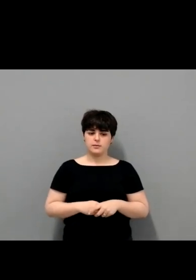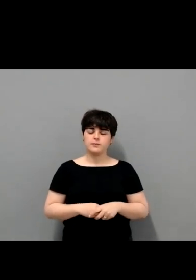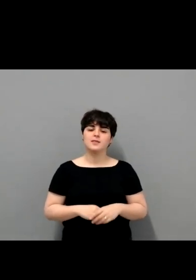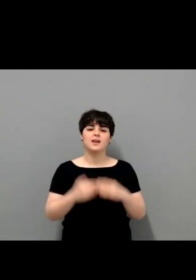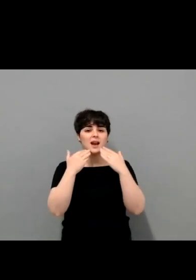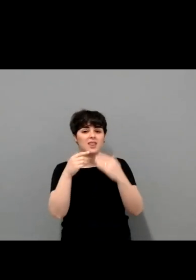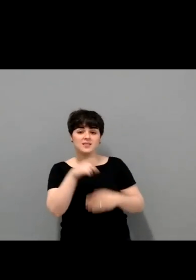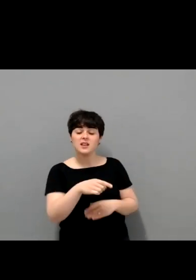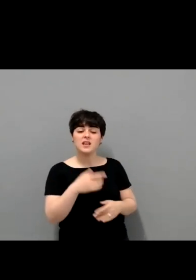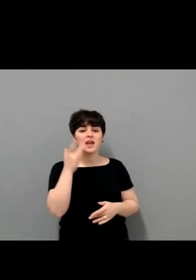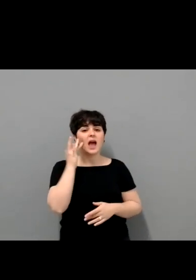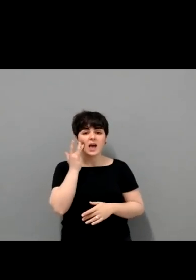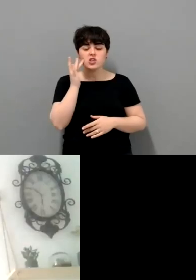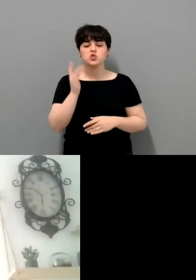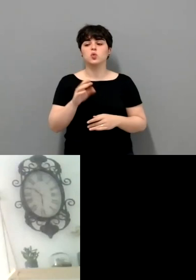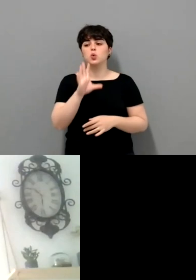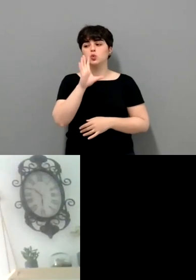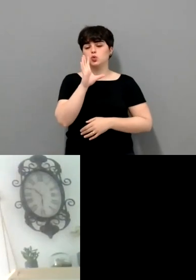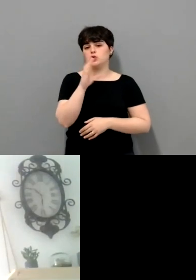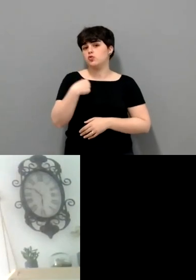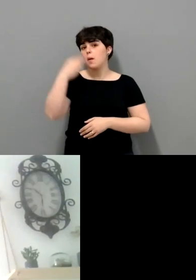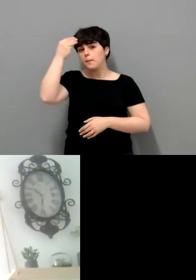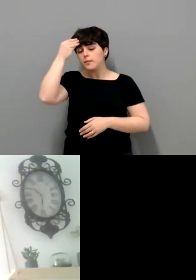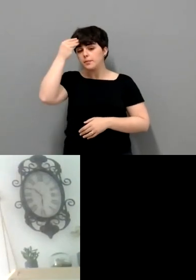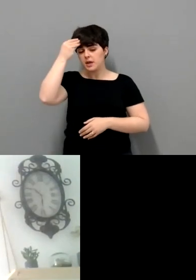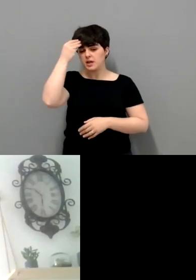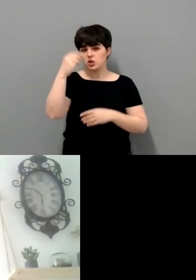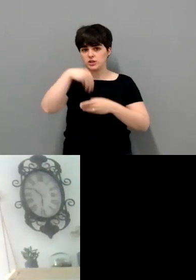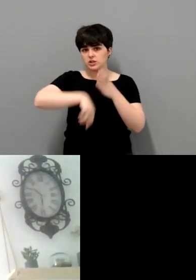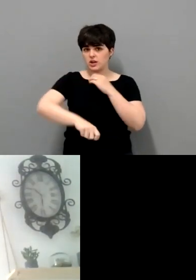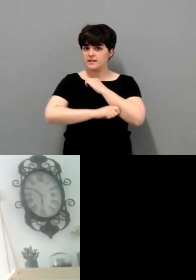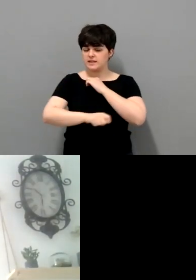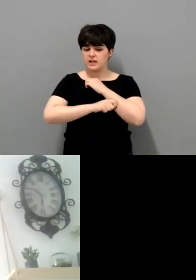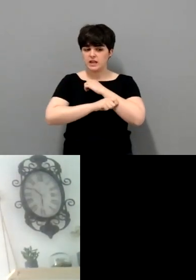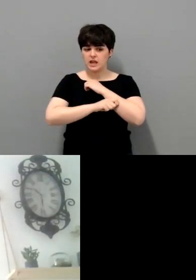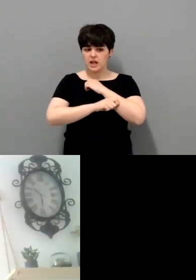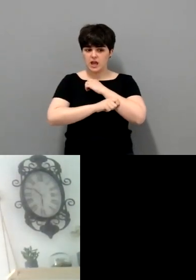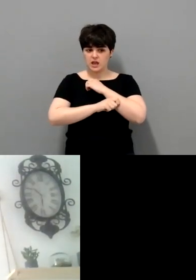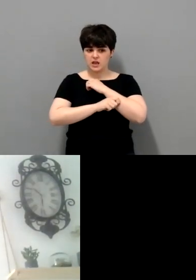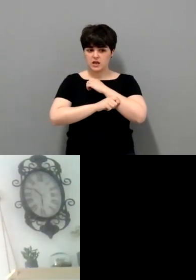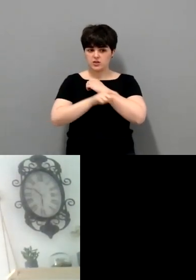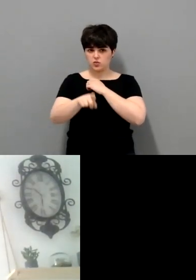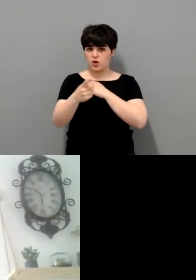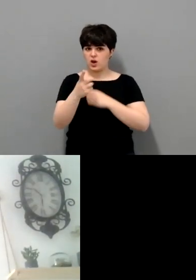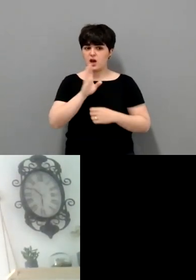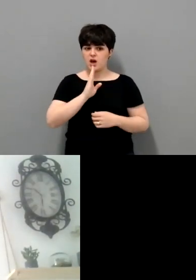Gracias a ti, Jesús. Yo creo que en esa estrategia que hoy anuncias,